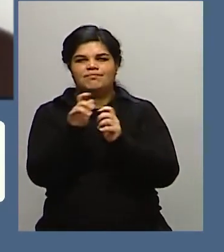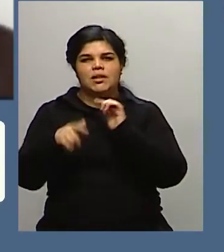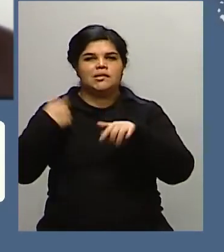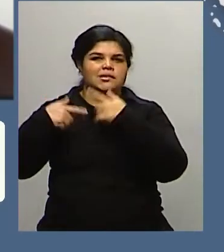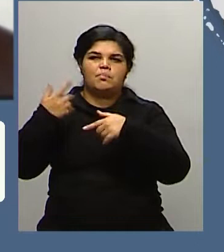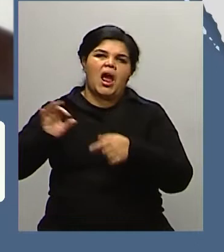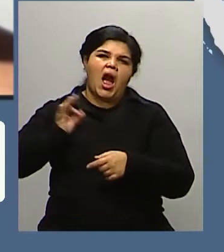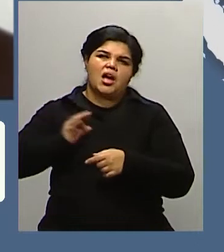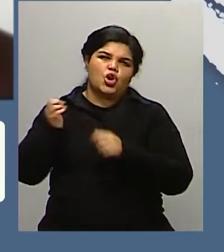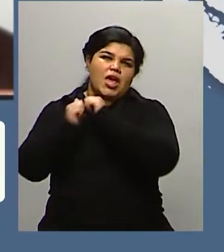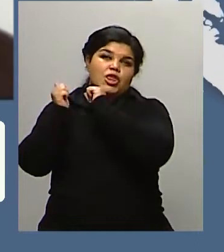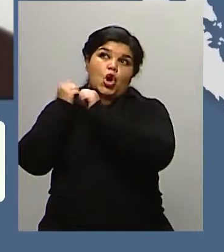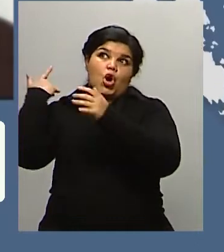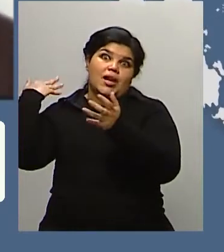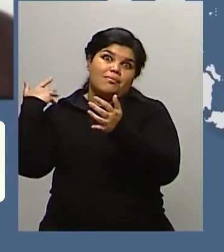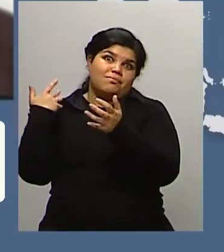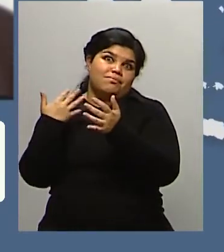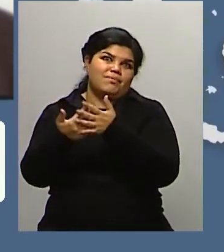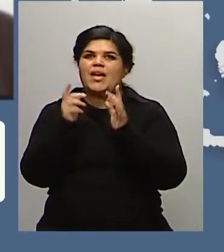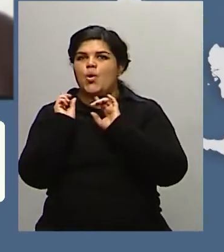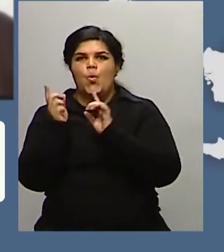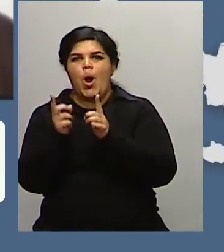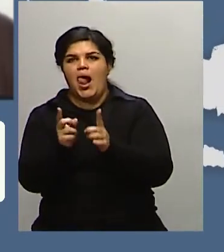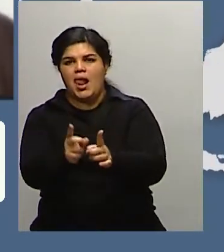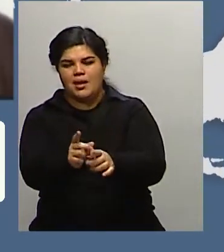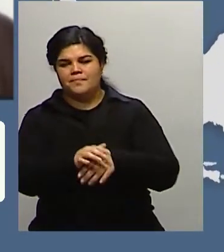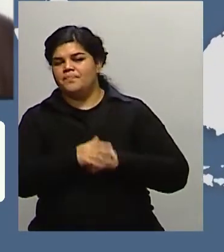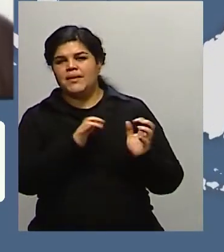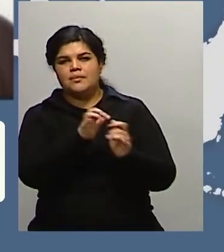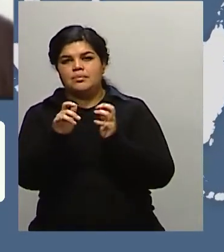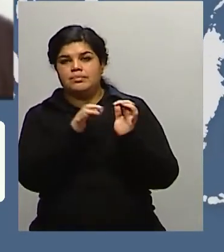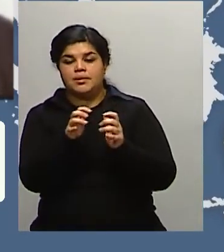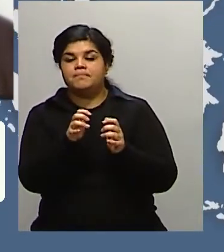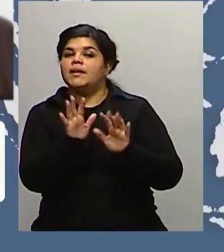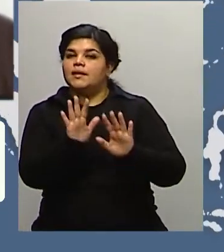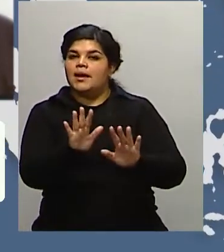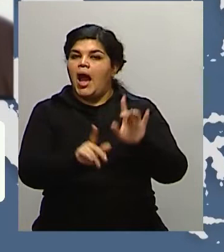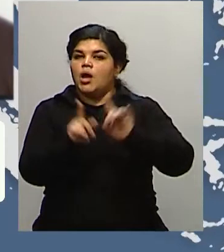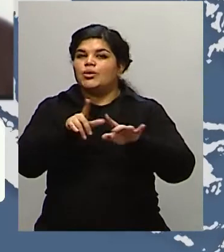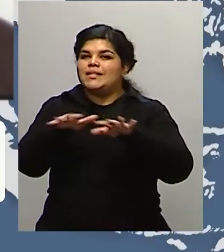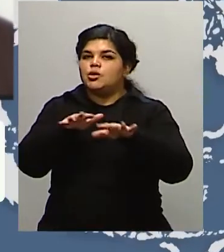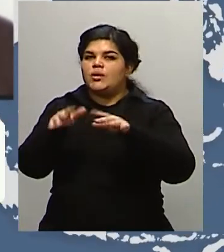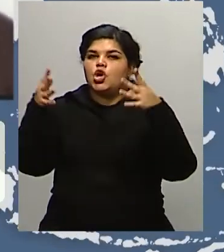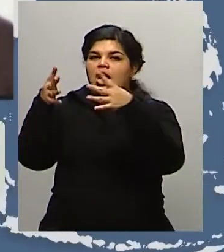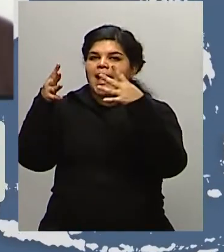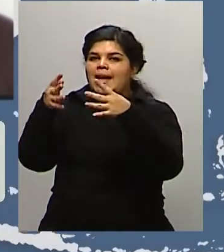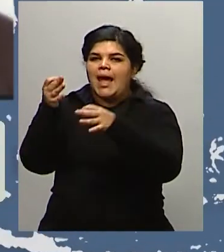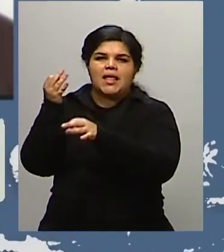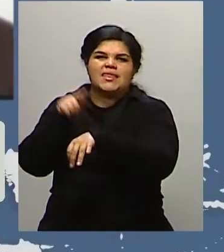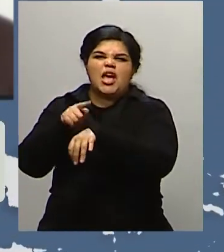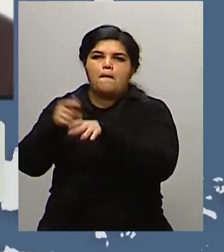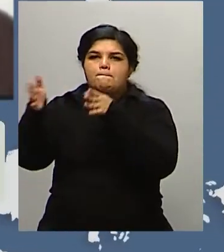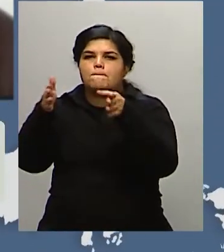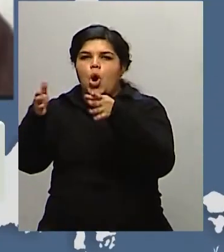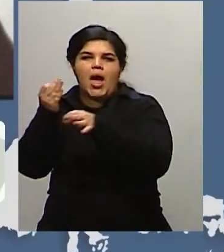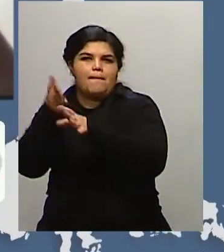diría, de casi histórica, y el otro es una circunstancia excepcional, extraordinaria, como es la guerra. Entonces,